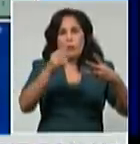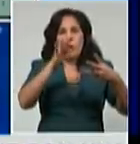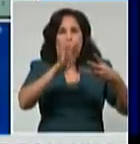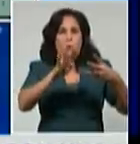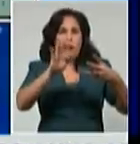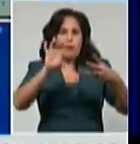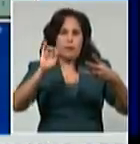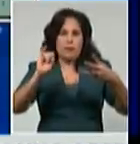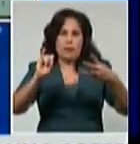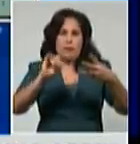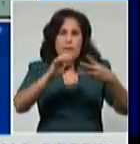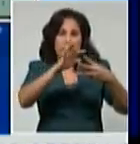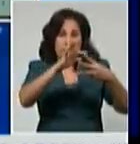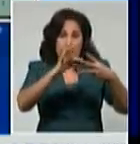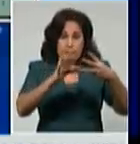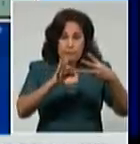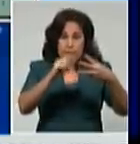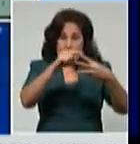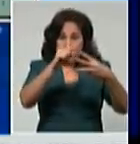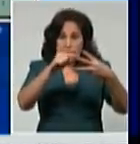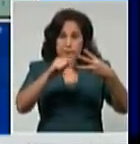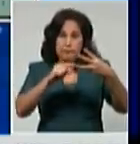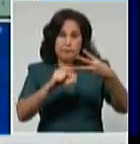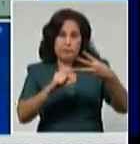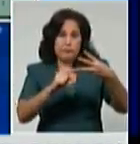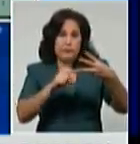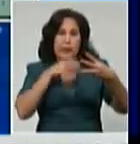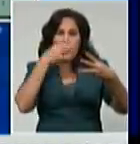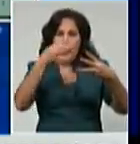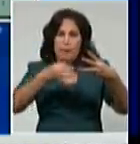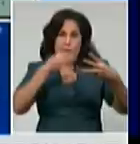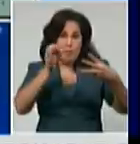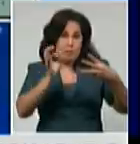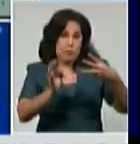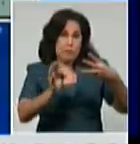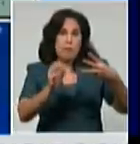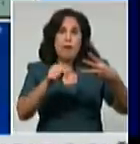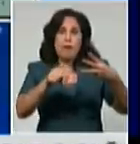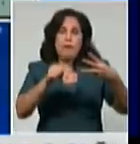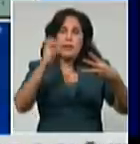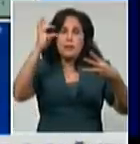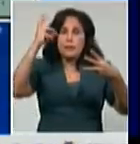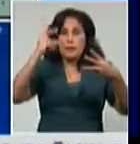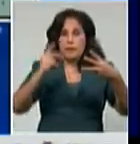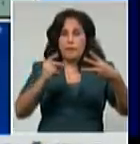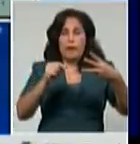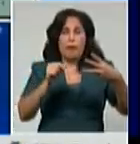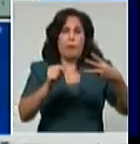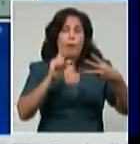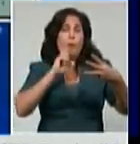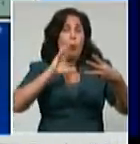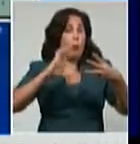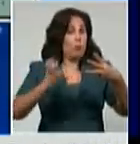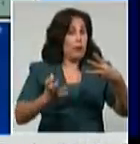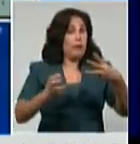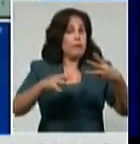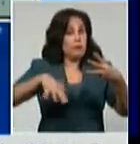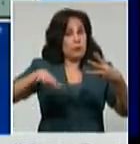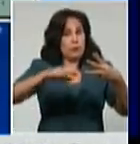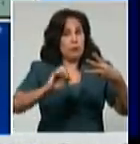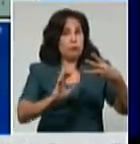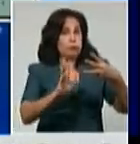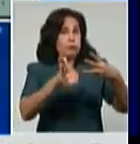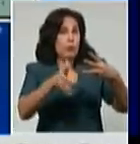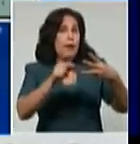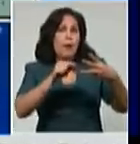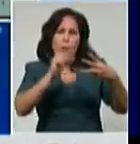6,46. Estas tres provincias, como se expresa en esta cifra, a pesar de la complejidad, sin embargo, han